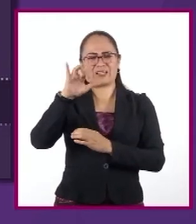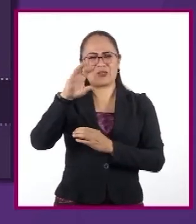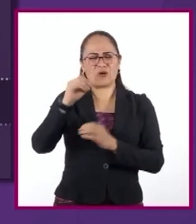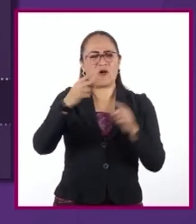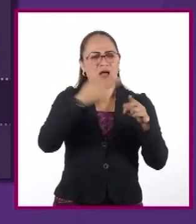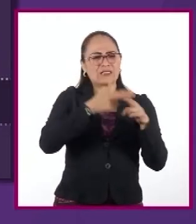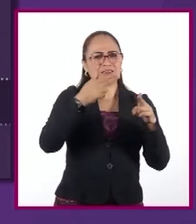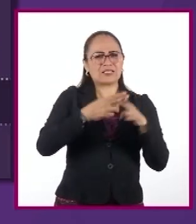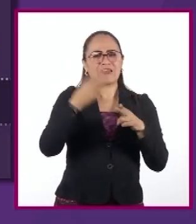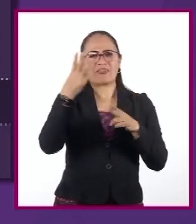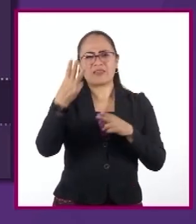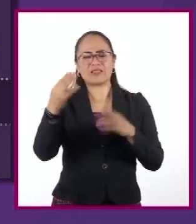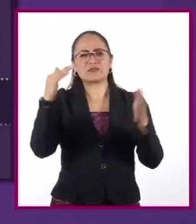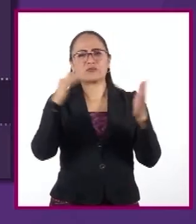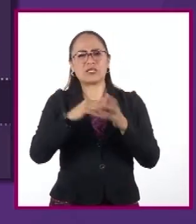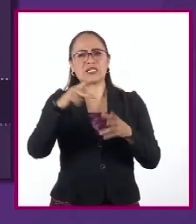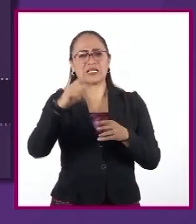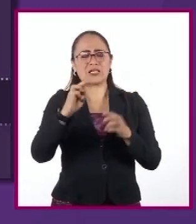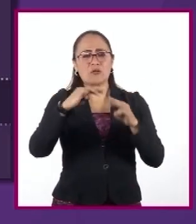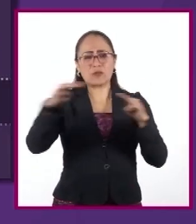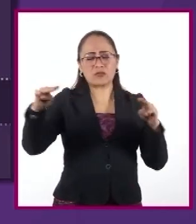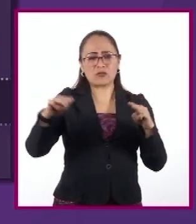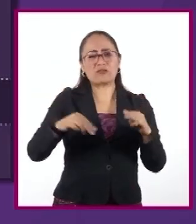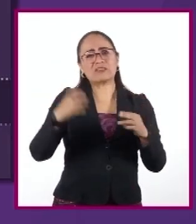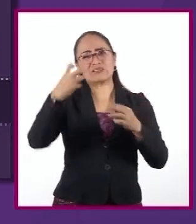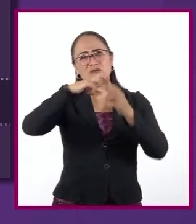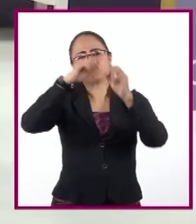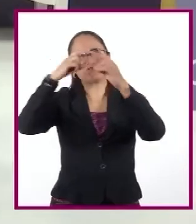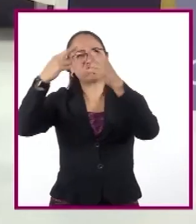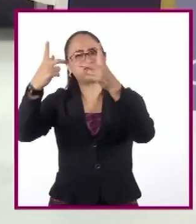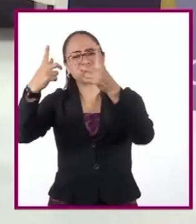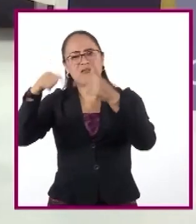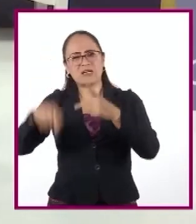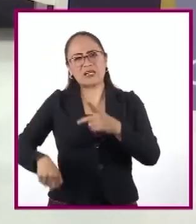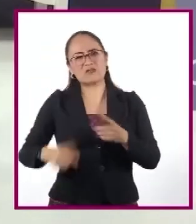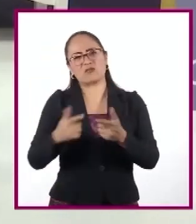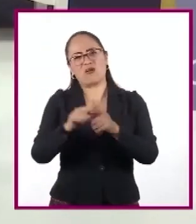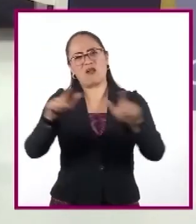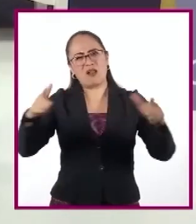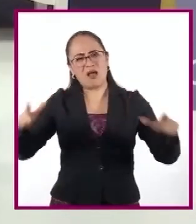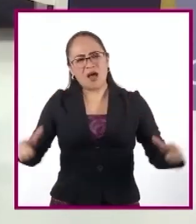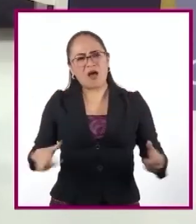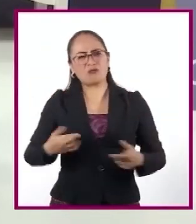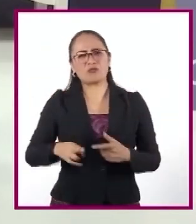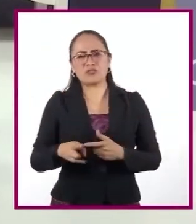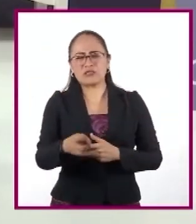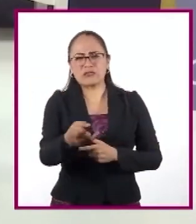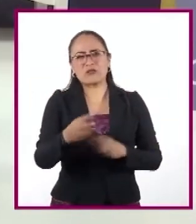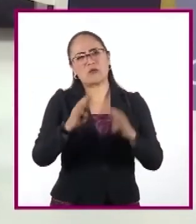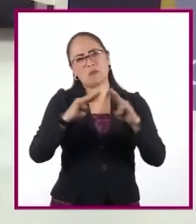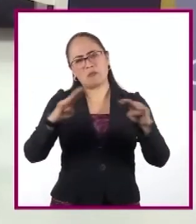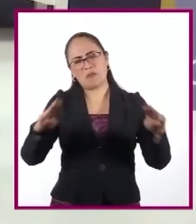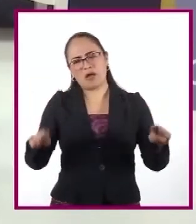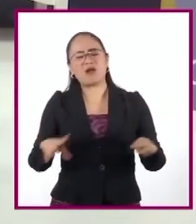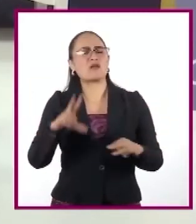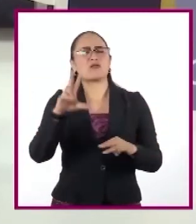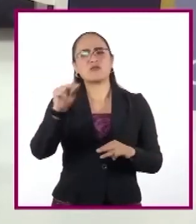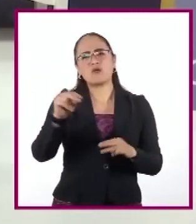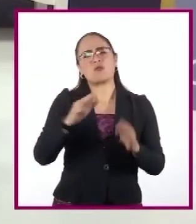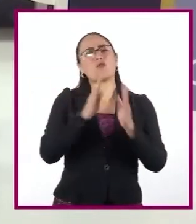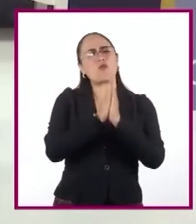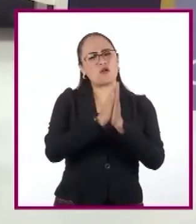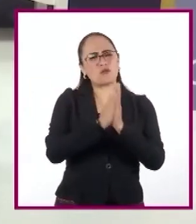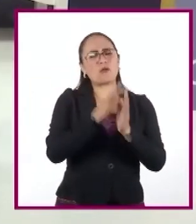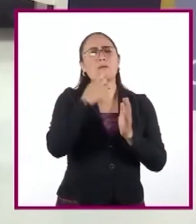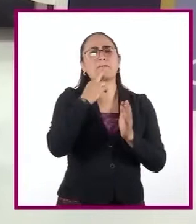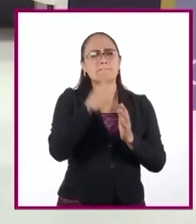ocasiona que caiga en lagos, ríos o mares. Por favor, dejen su cartita bajo el árbol de Navidad, dentro de